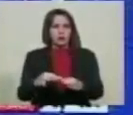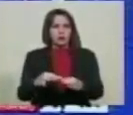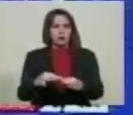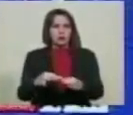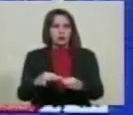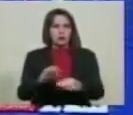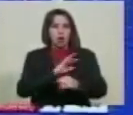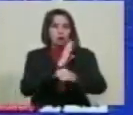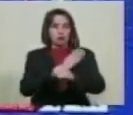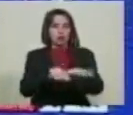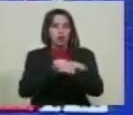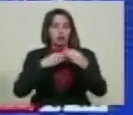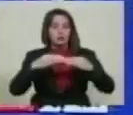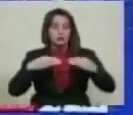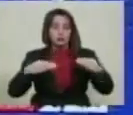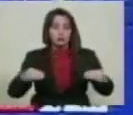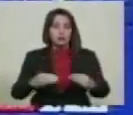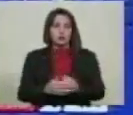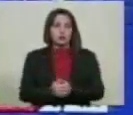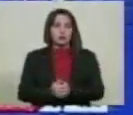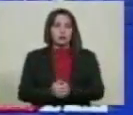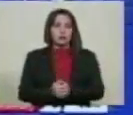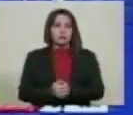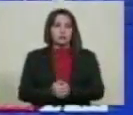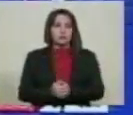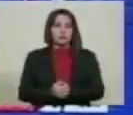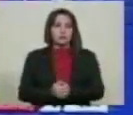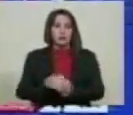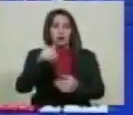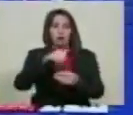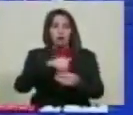de los poderes públicos por voto popular.